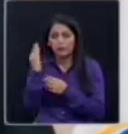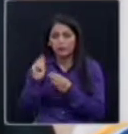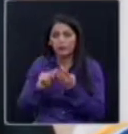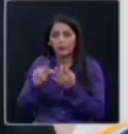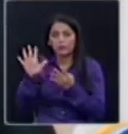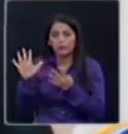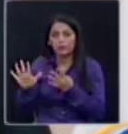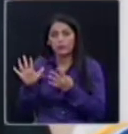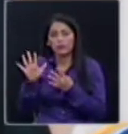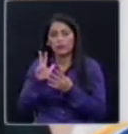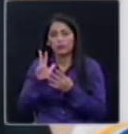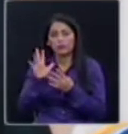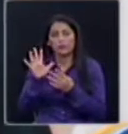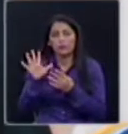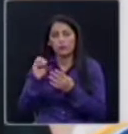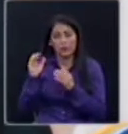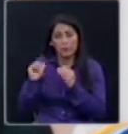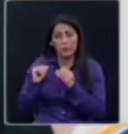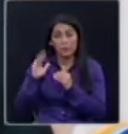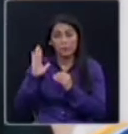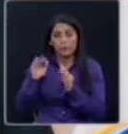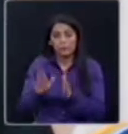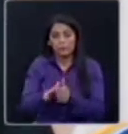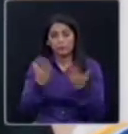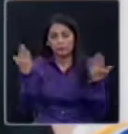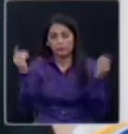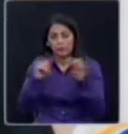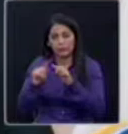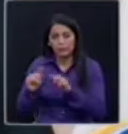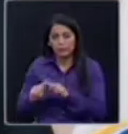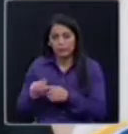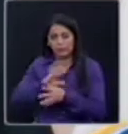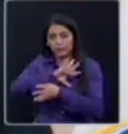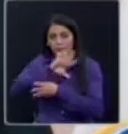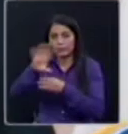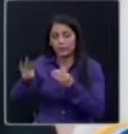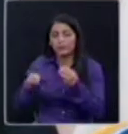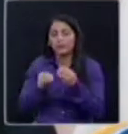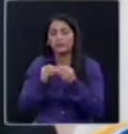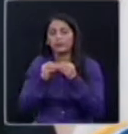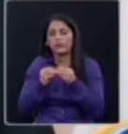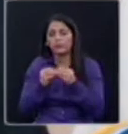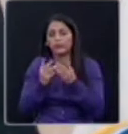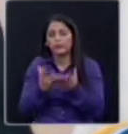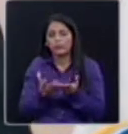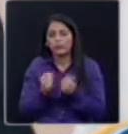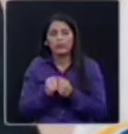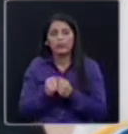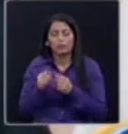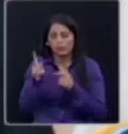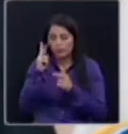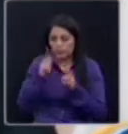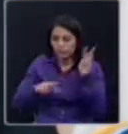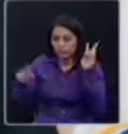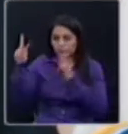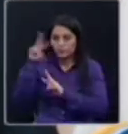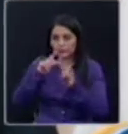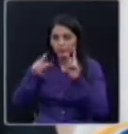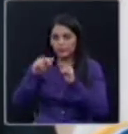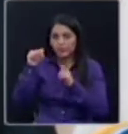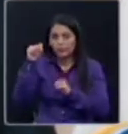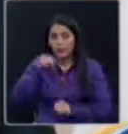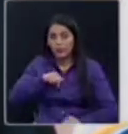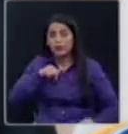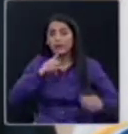impresos, equivalente al 69% de cobertura de medios registrados en el Consejo de Regulación y Desarrollo de la Información